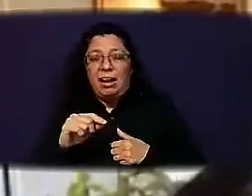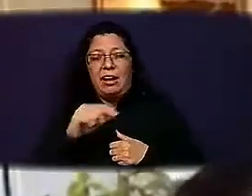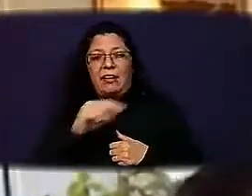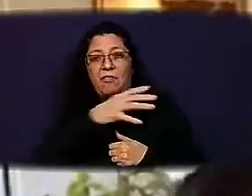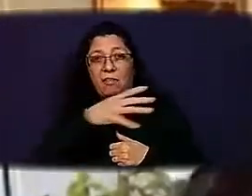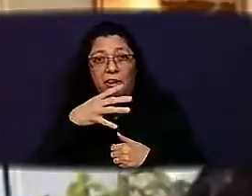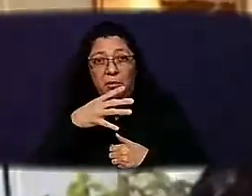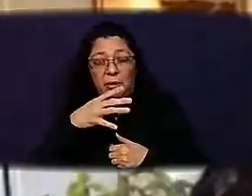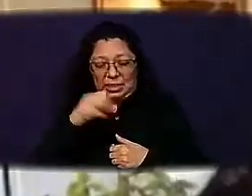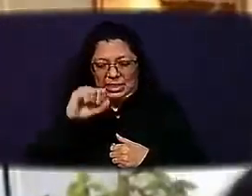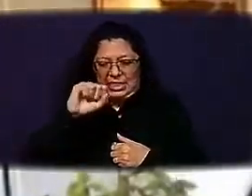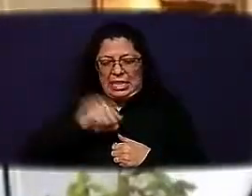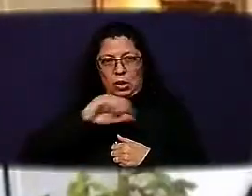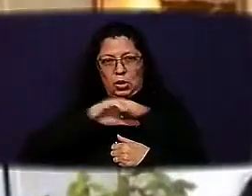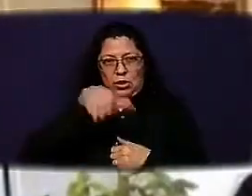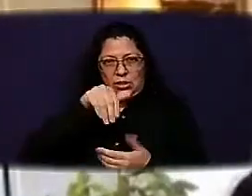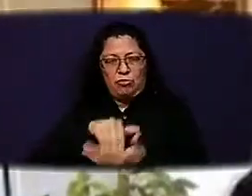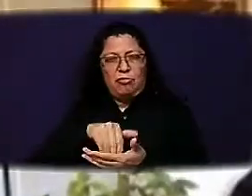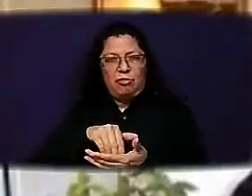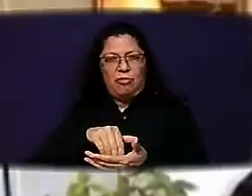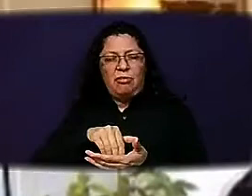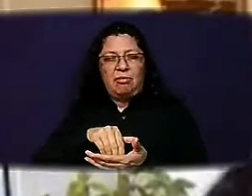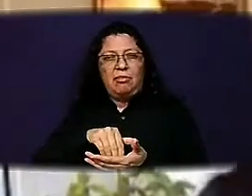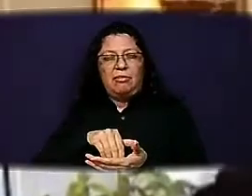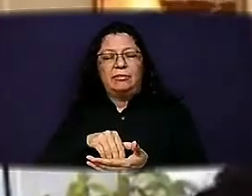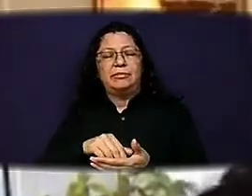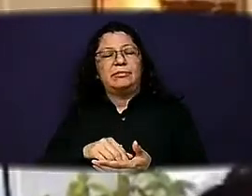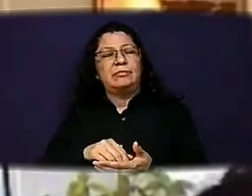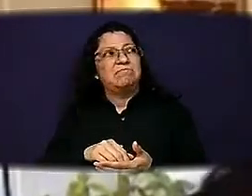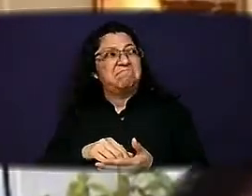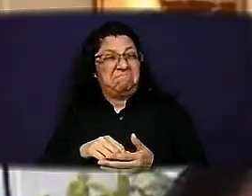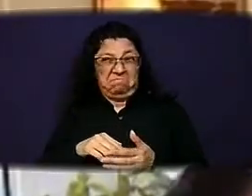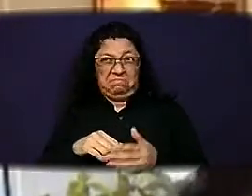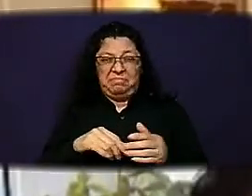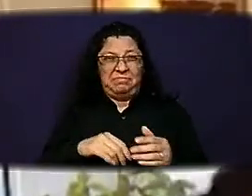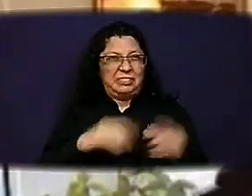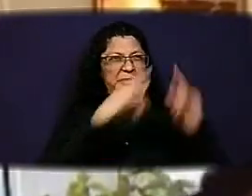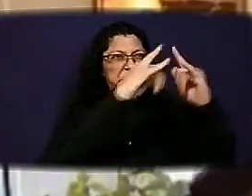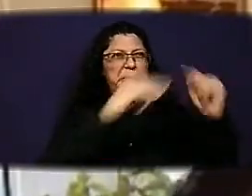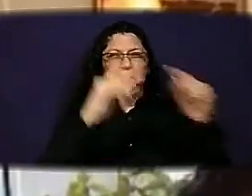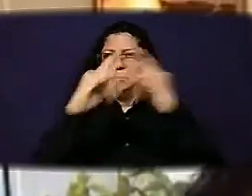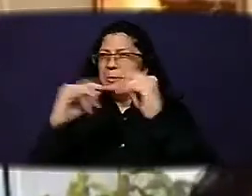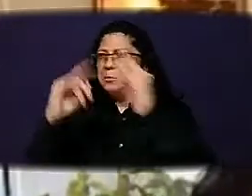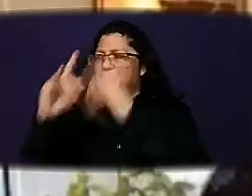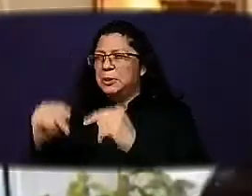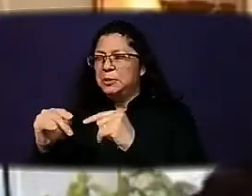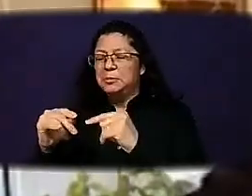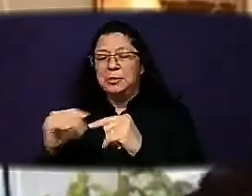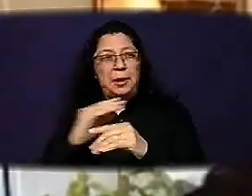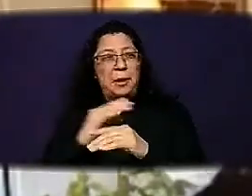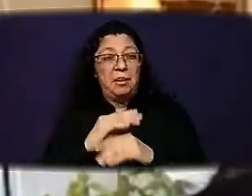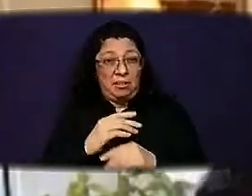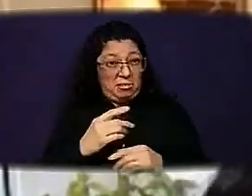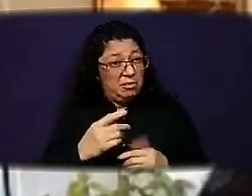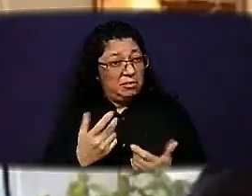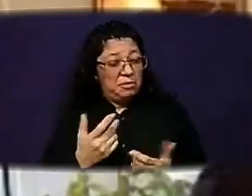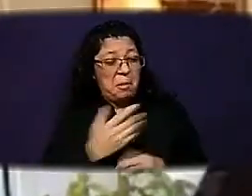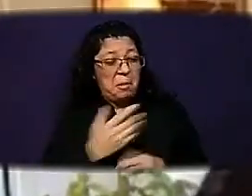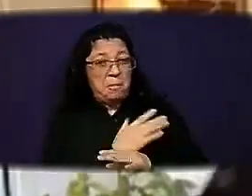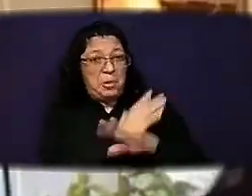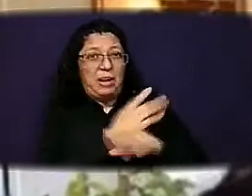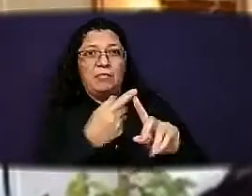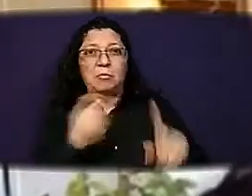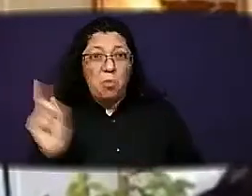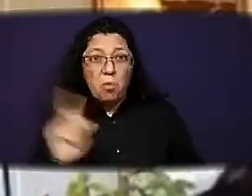Farm, en un campamento, tratando de salvarla de la policía y las excavadoras de